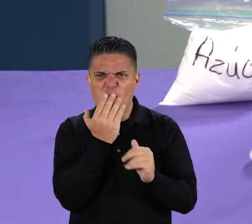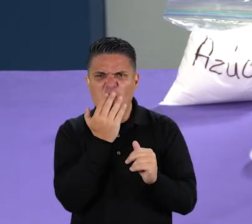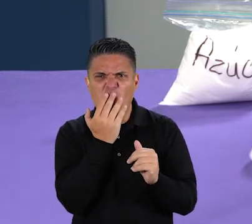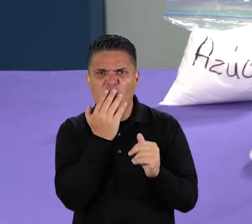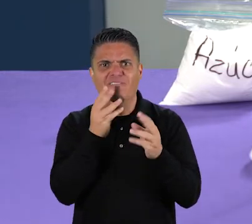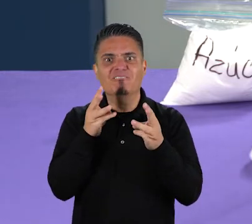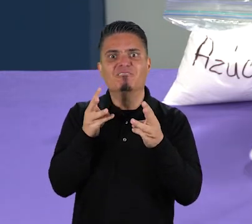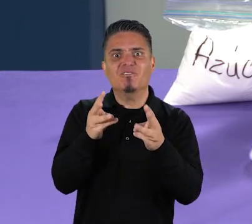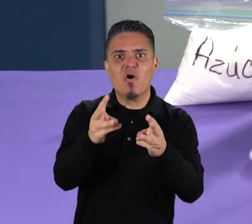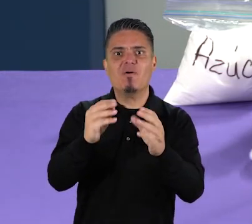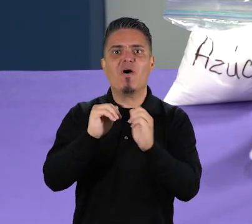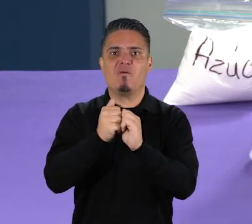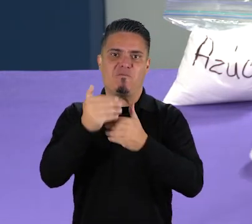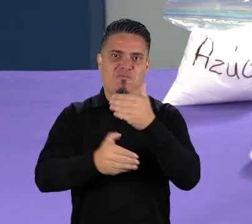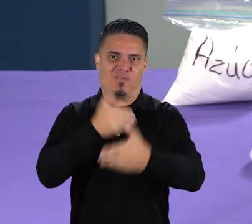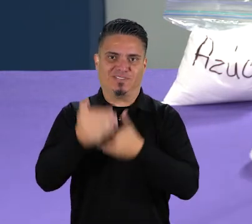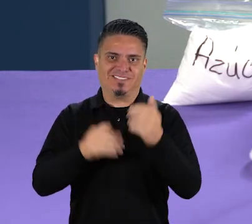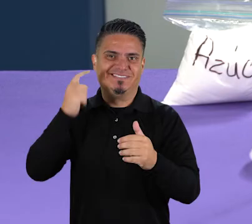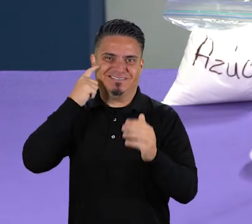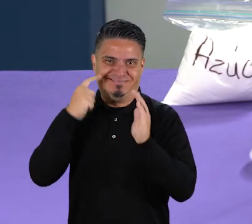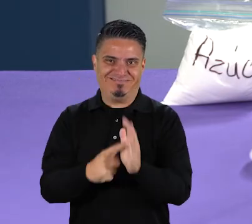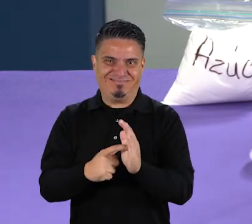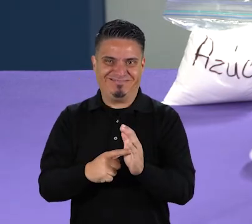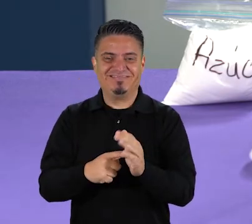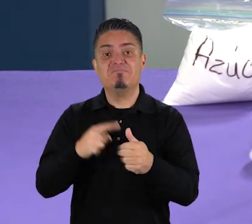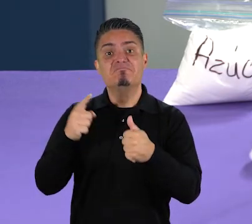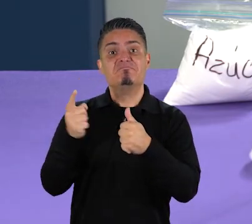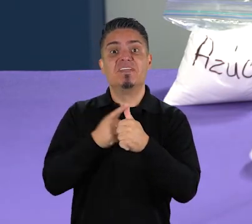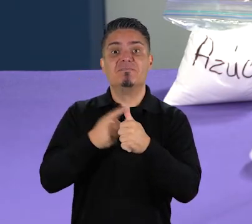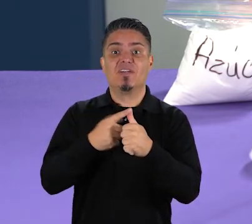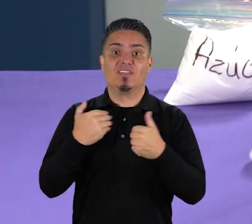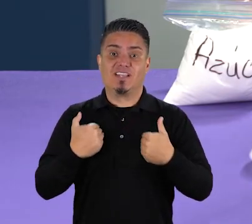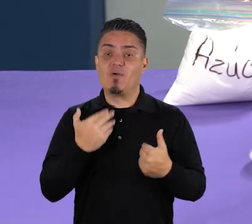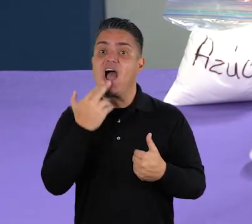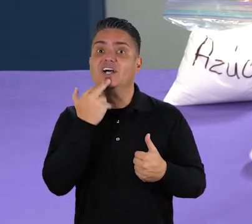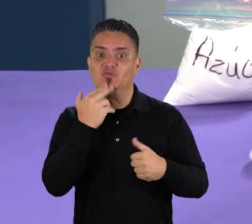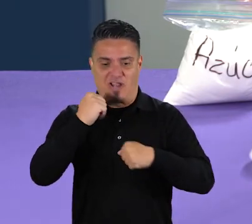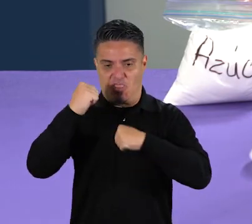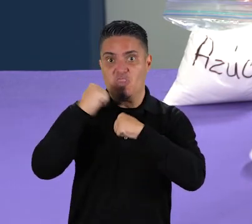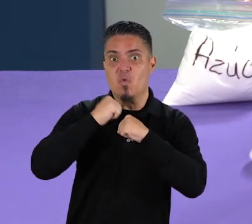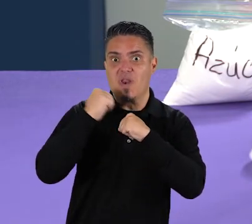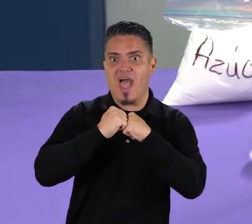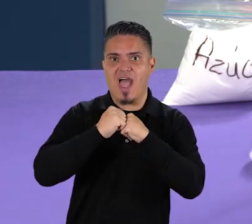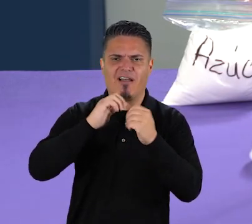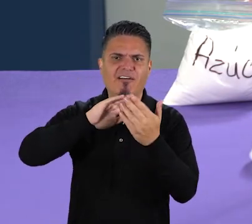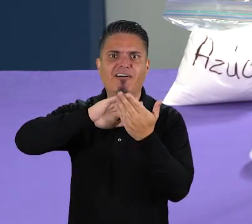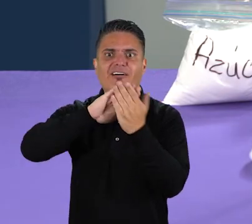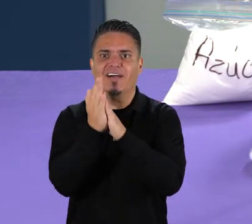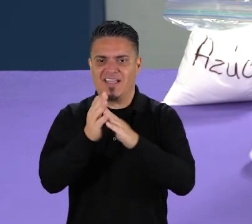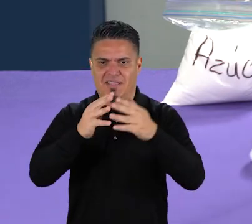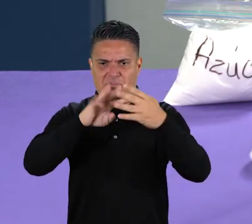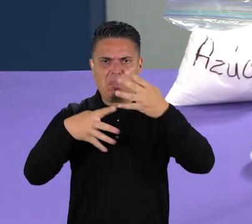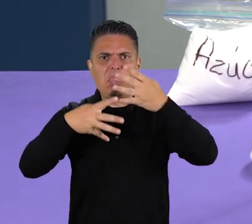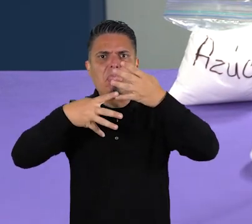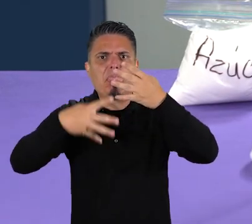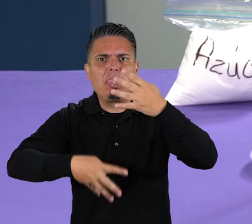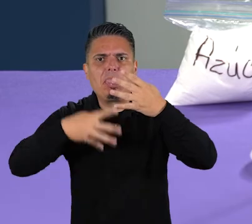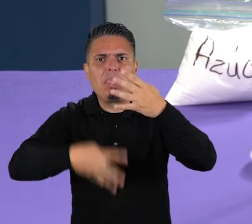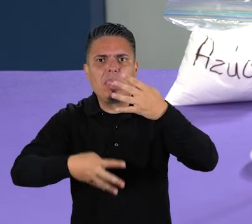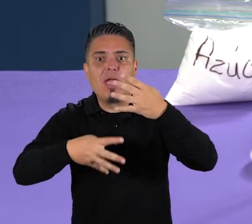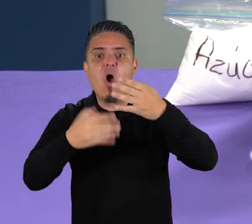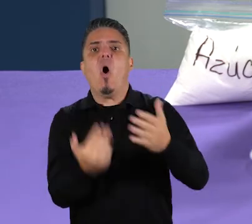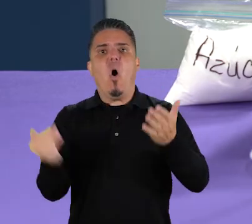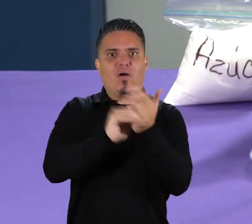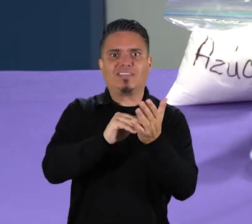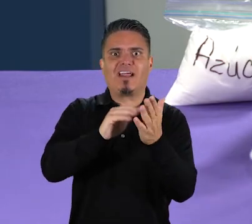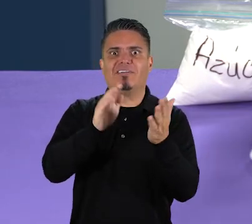este caso cambiamos el proceso con el caramelo. Teníamos un azúcar sólido, lo convertimos en un líquido